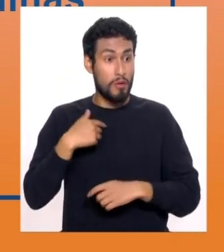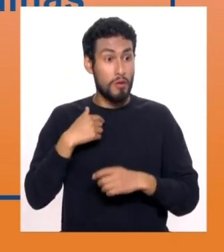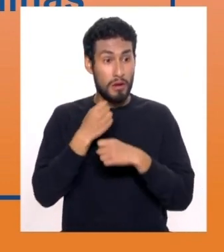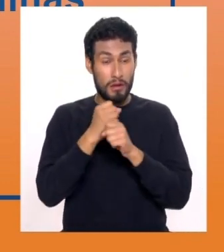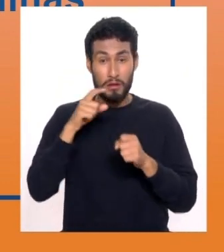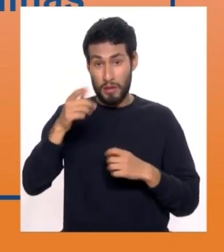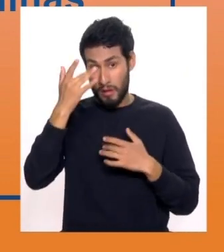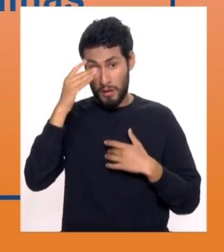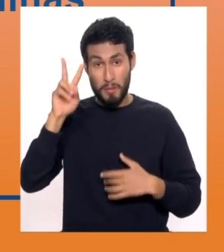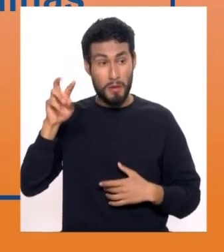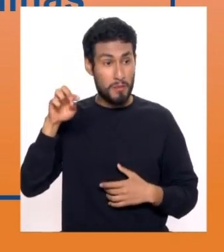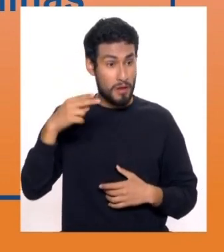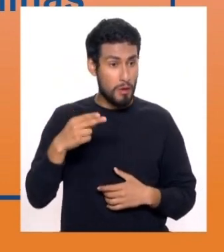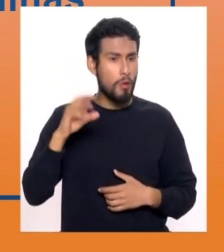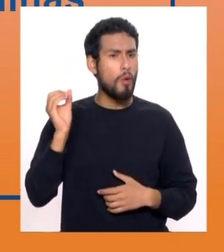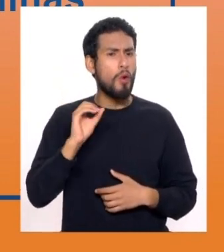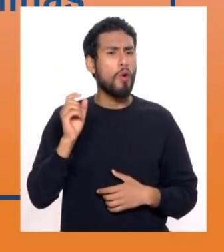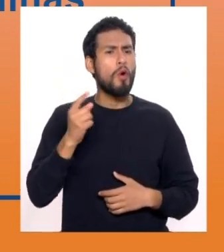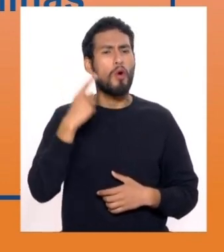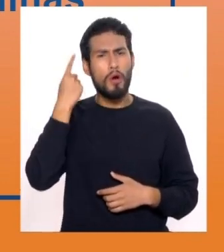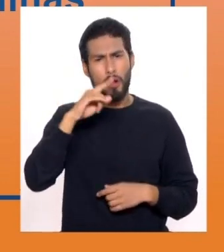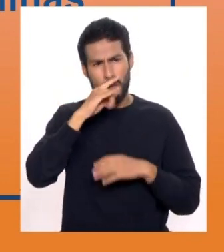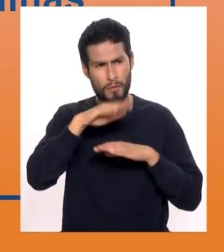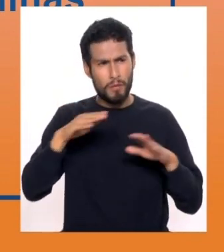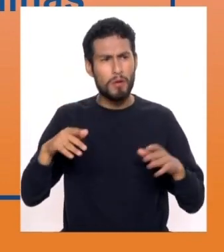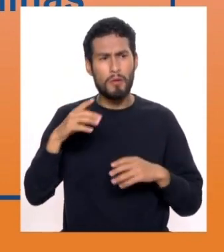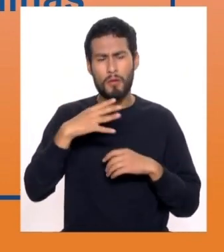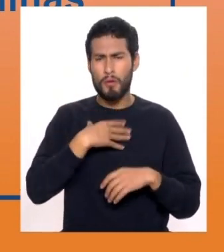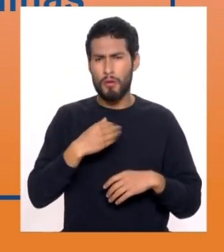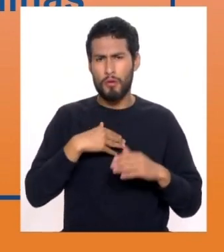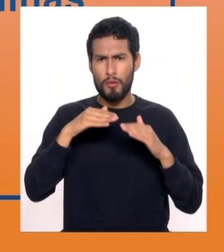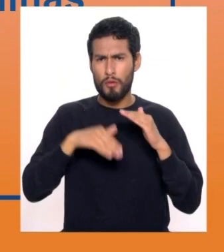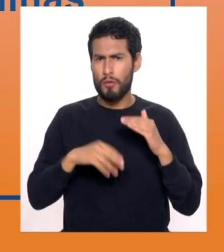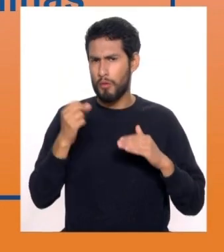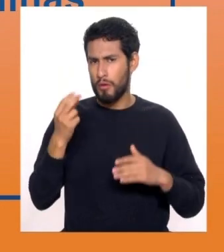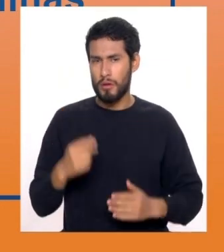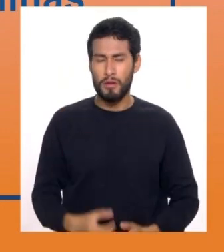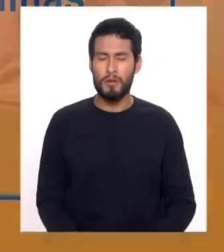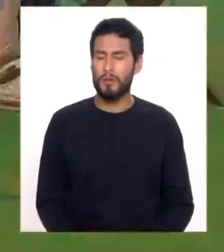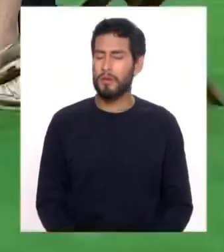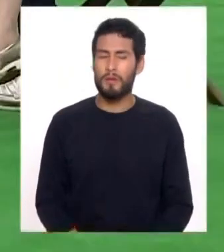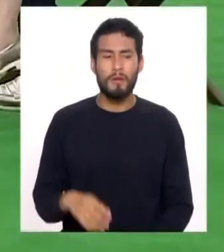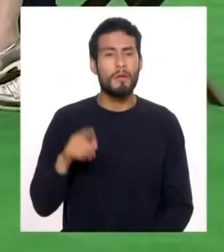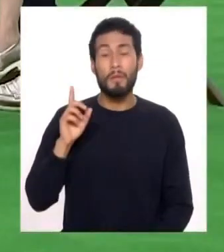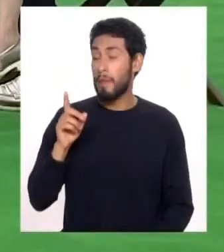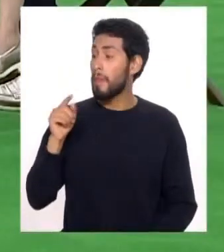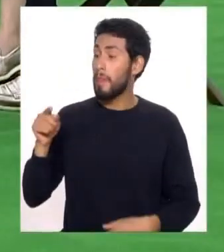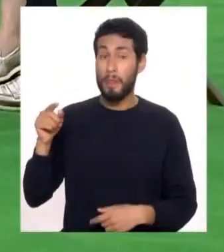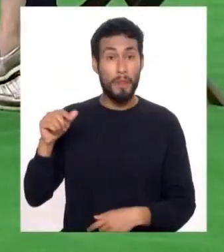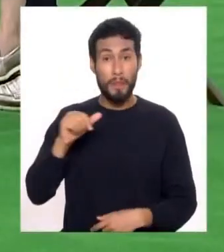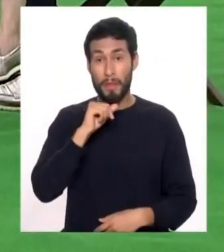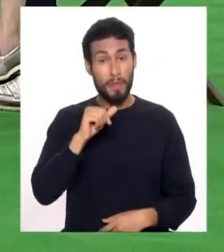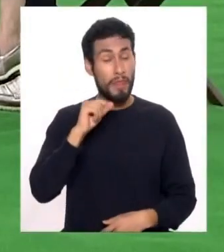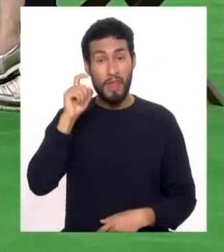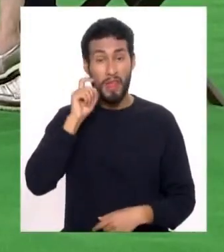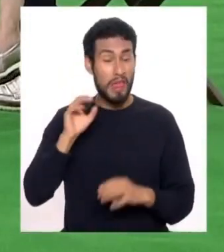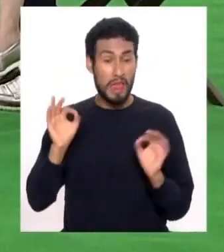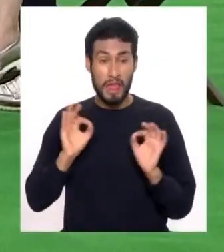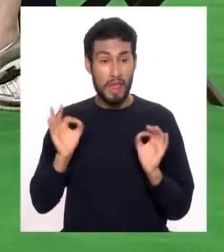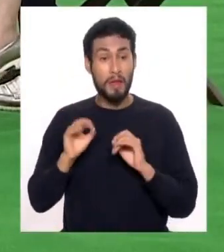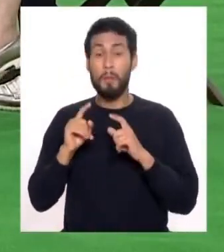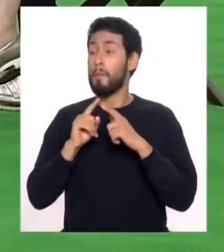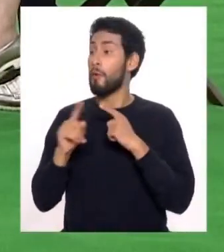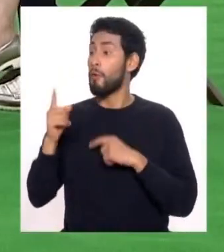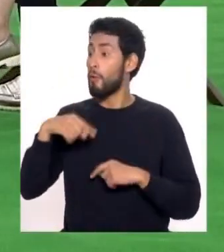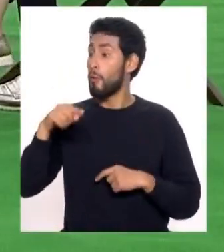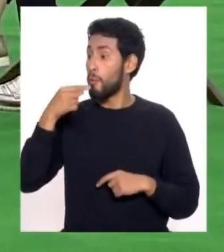el virus de papiloma humano o solo es para niñas de 11 años. Y aquí yo quiero complementar más. Ella no ha iniciado su vida sexual, pero para